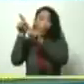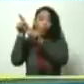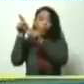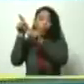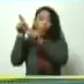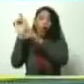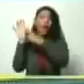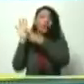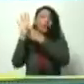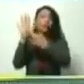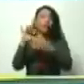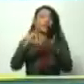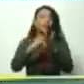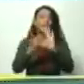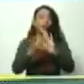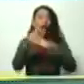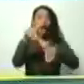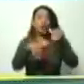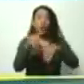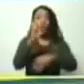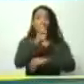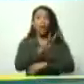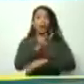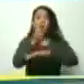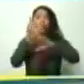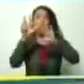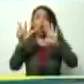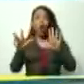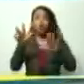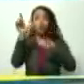representa en las elecciones el 28%